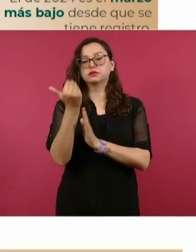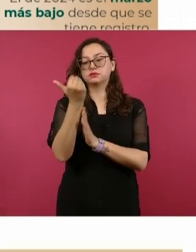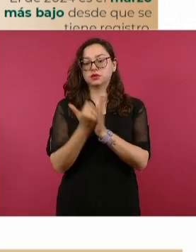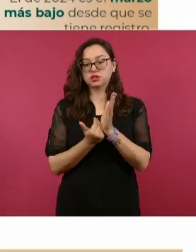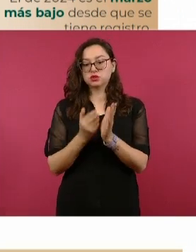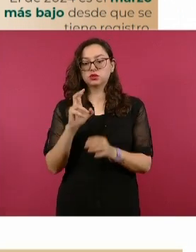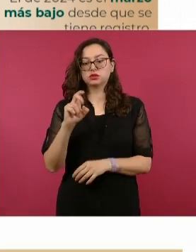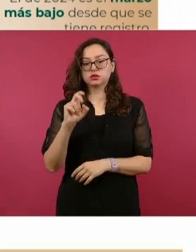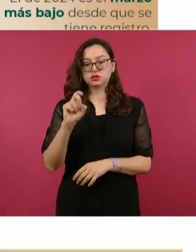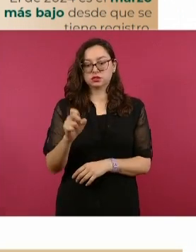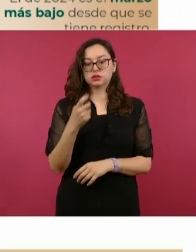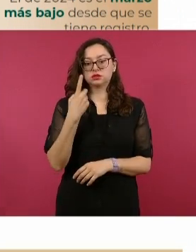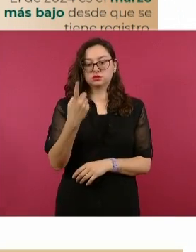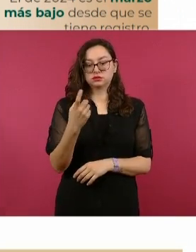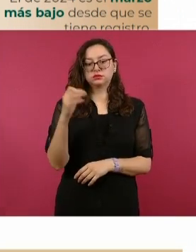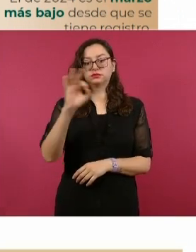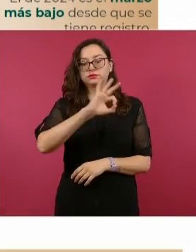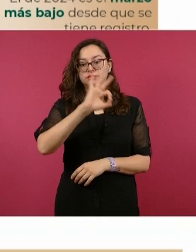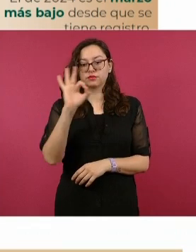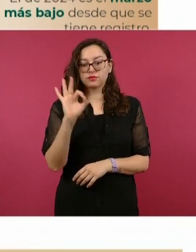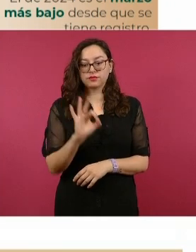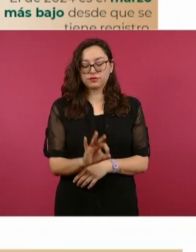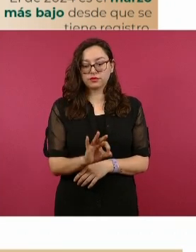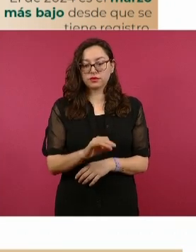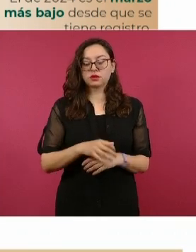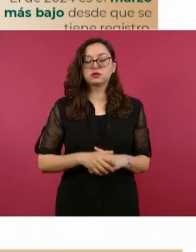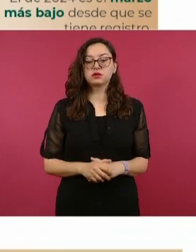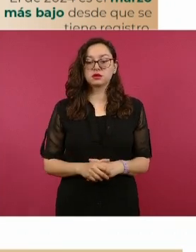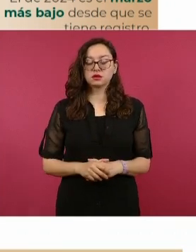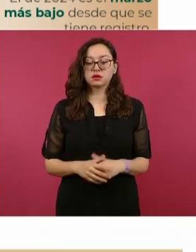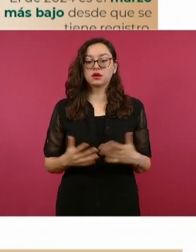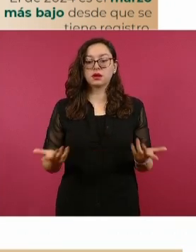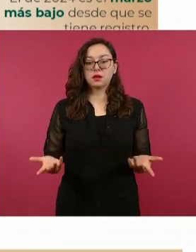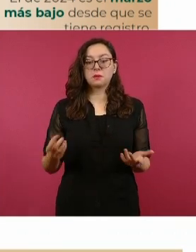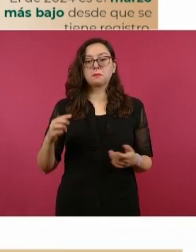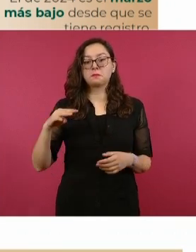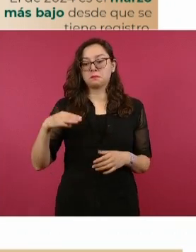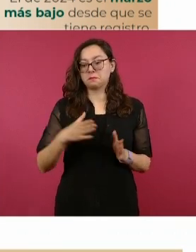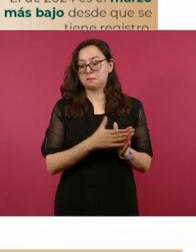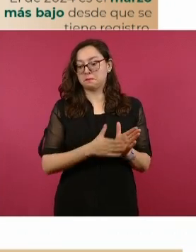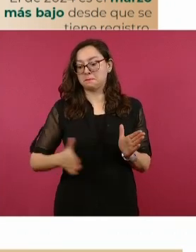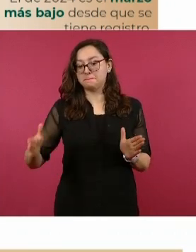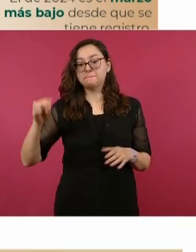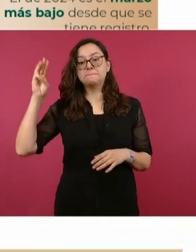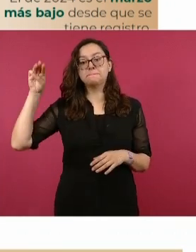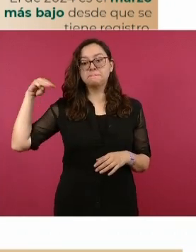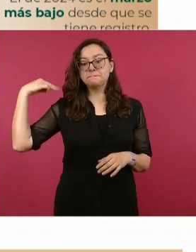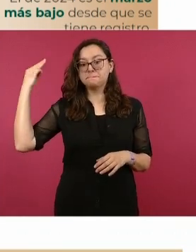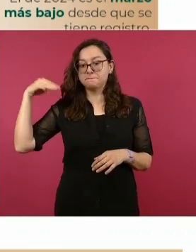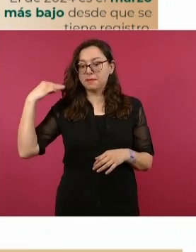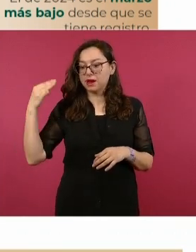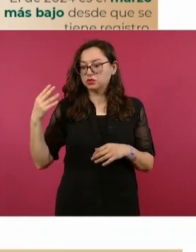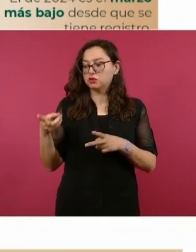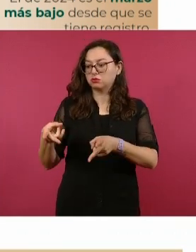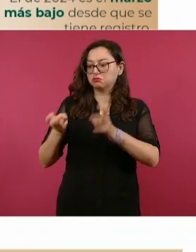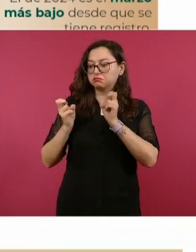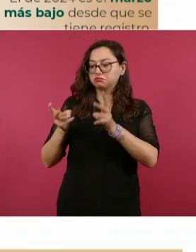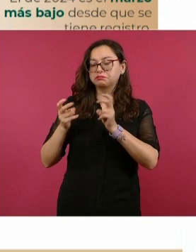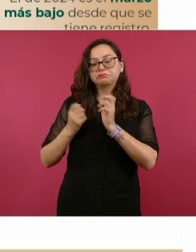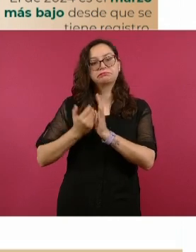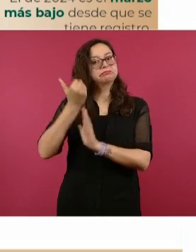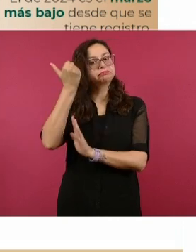31.2%. El marzo de 2024 es el más bajo desde que se tiene